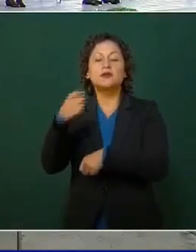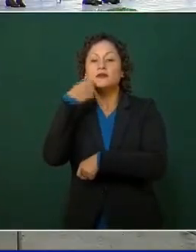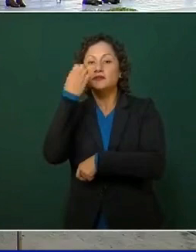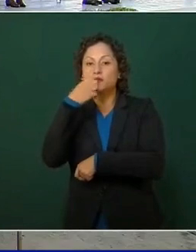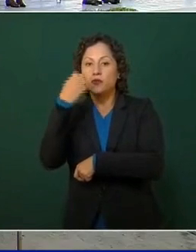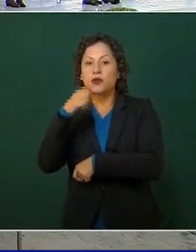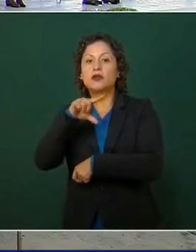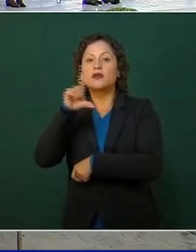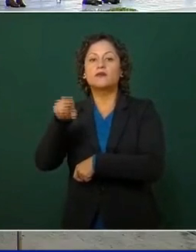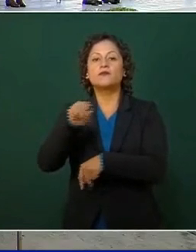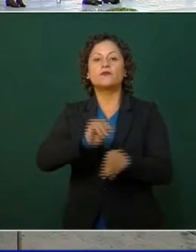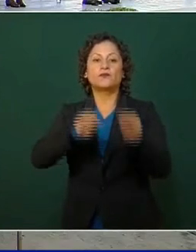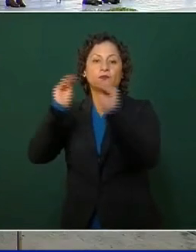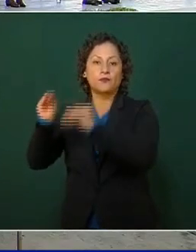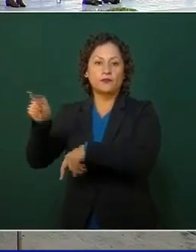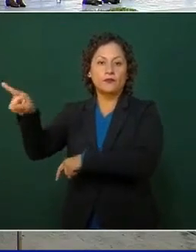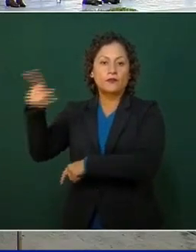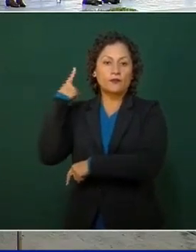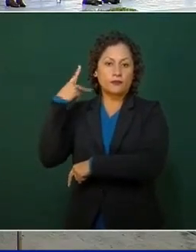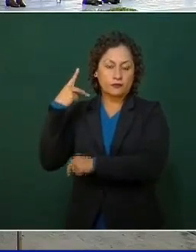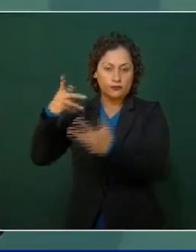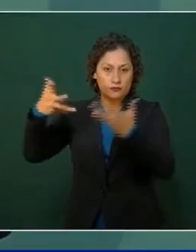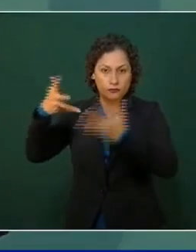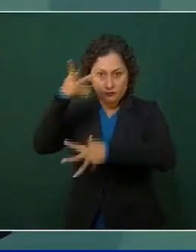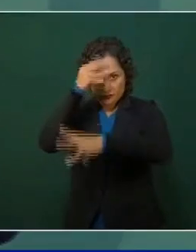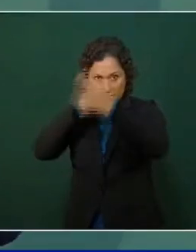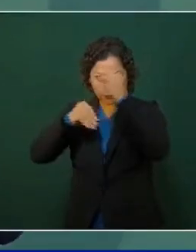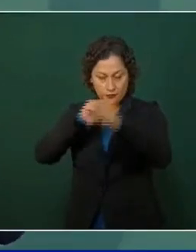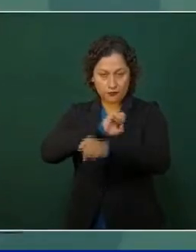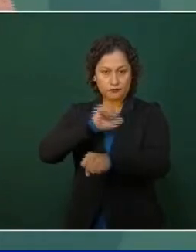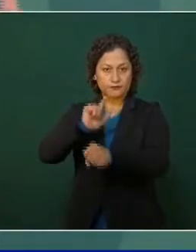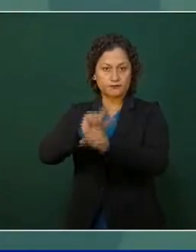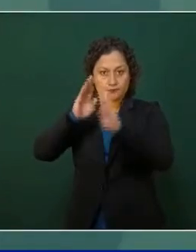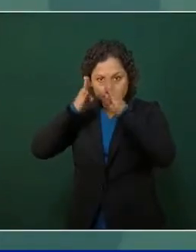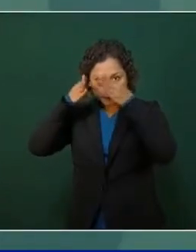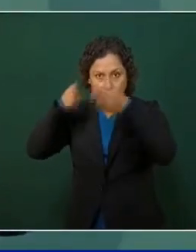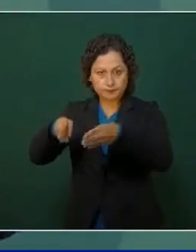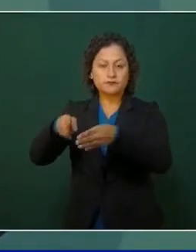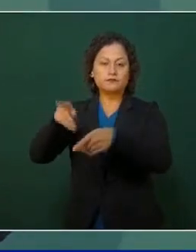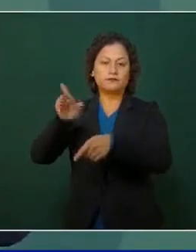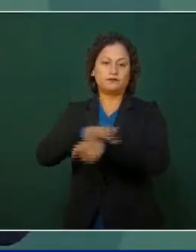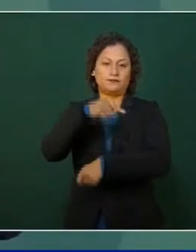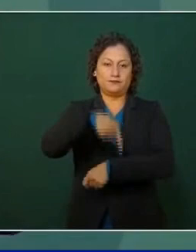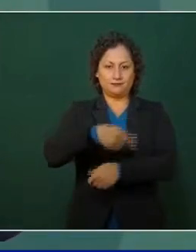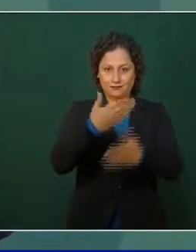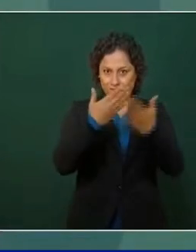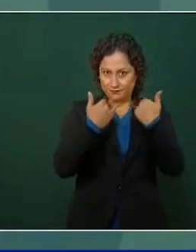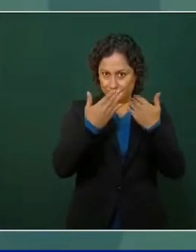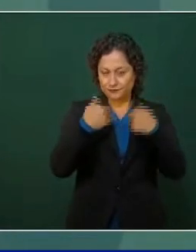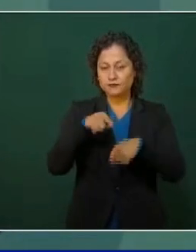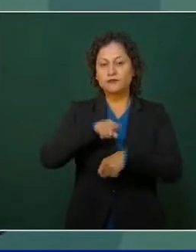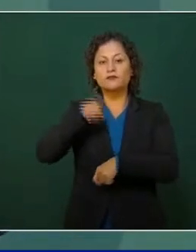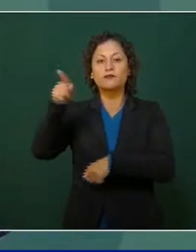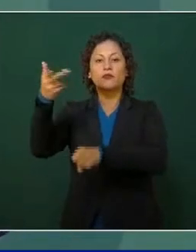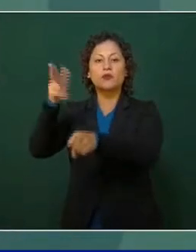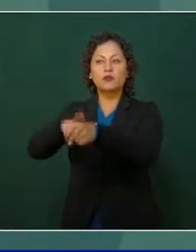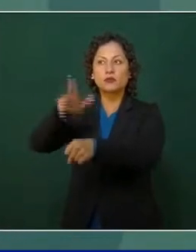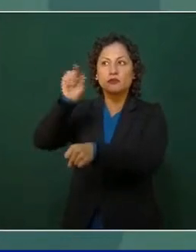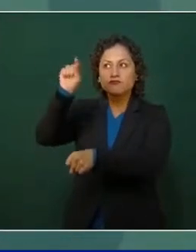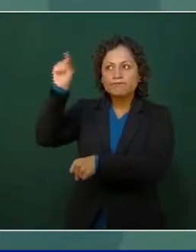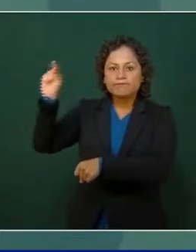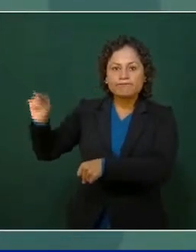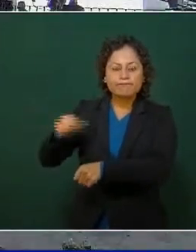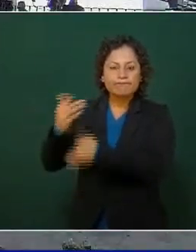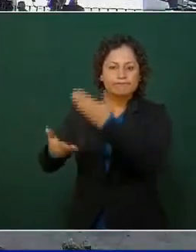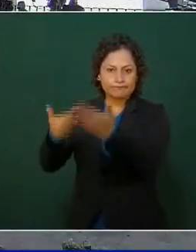En Puebla, porque aquí no lo podían hacer, porque en esos hospitales muchas veces son hospitales que tienen servicio y demás, pero